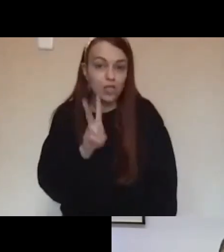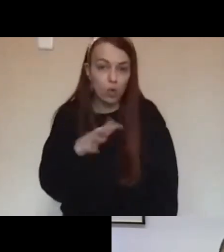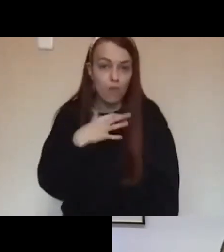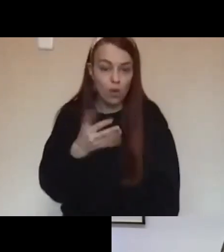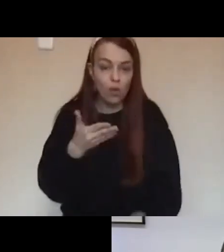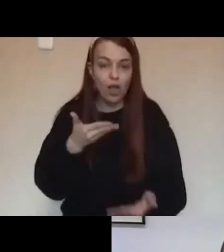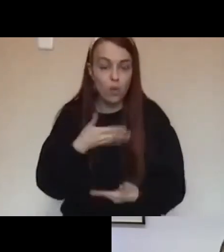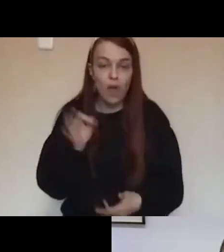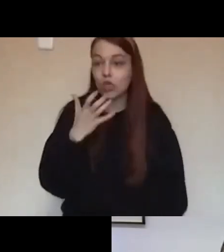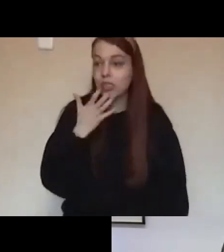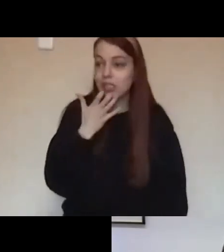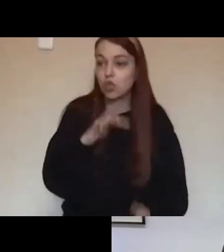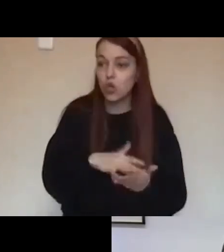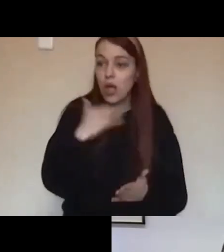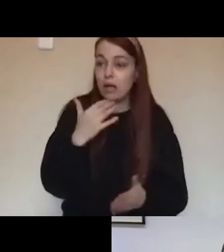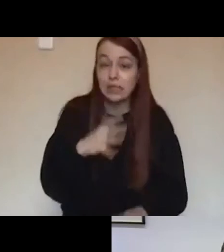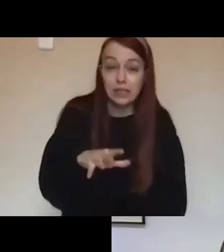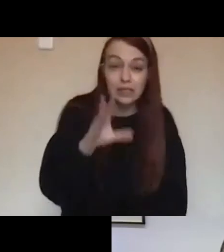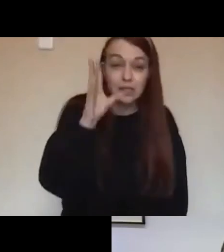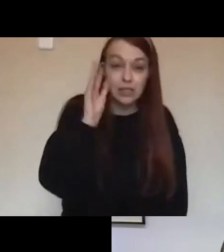cualquier dificultad de entendimiento, pueden